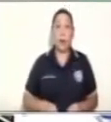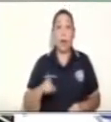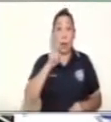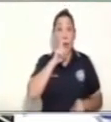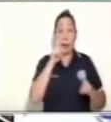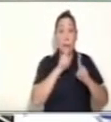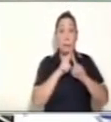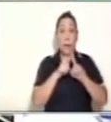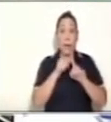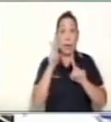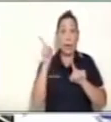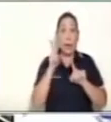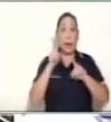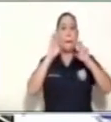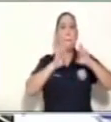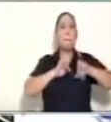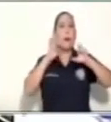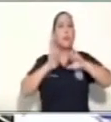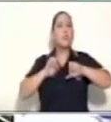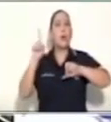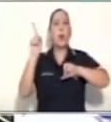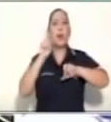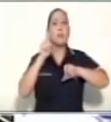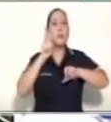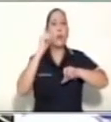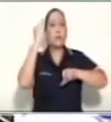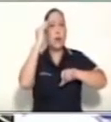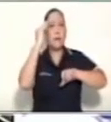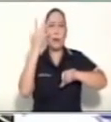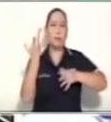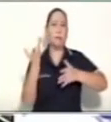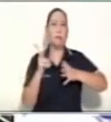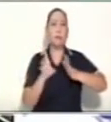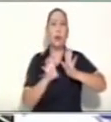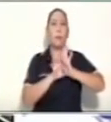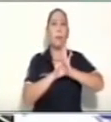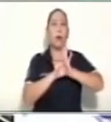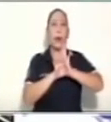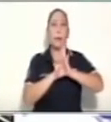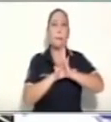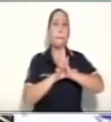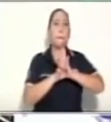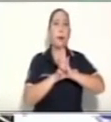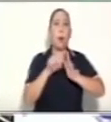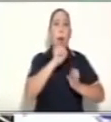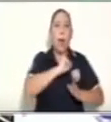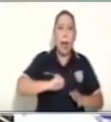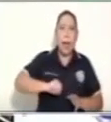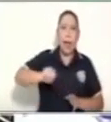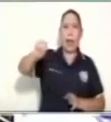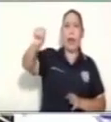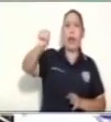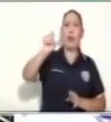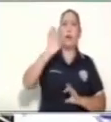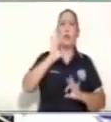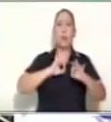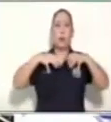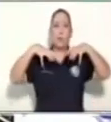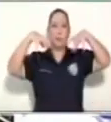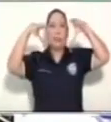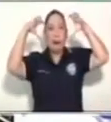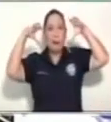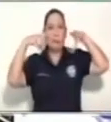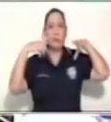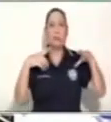Protagonizados por seres sobrenaturales o extraordinarios como dioses, semidioses, héroes o monstruos. Tal es el caso, por